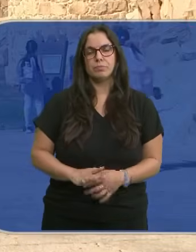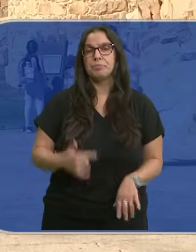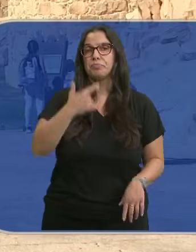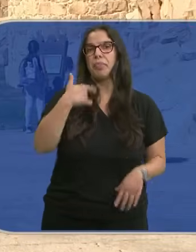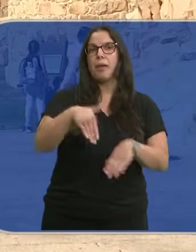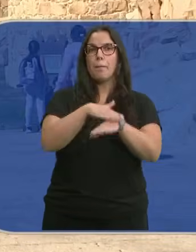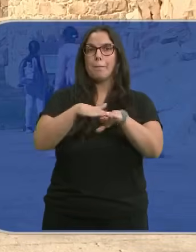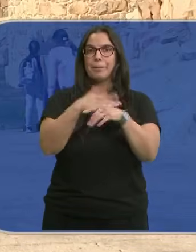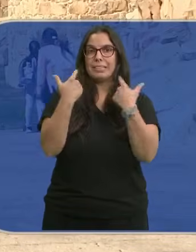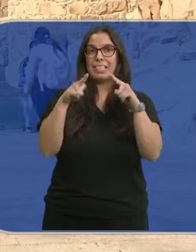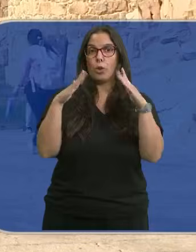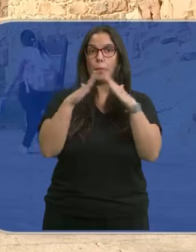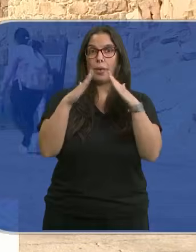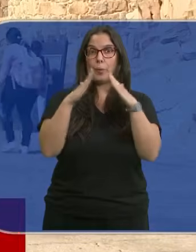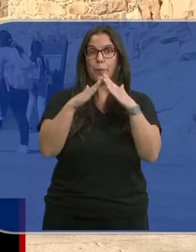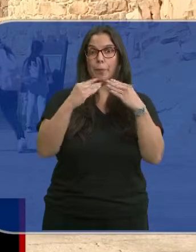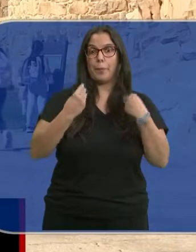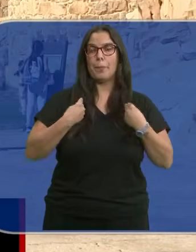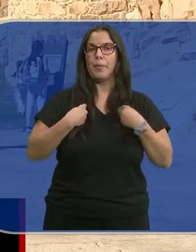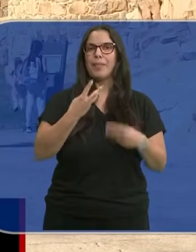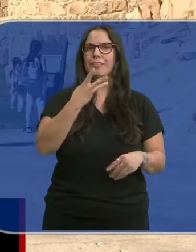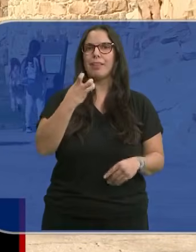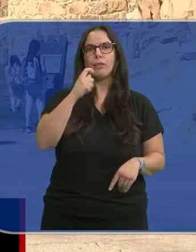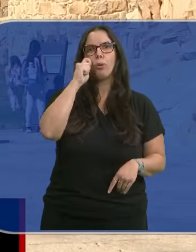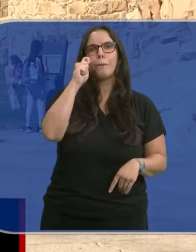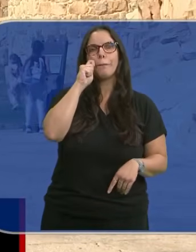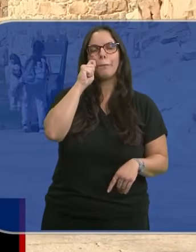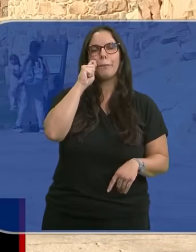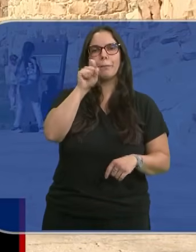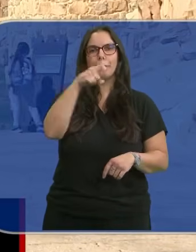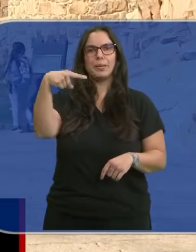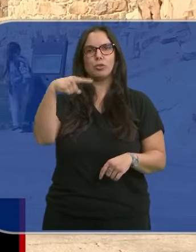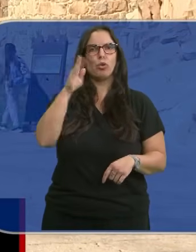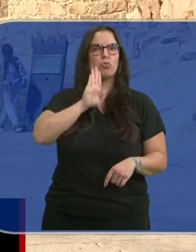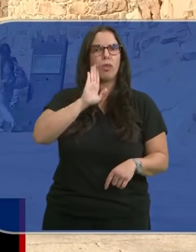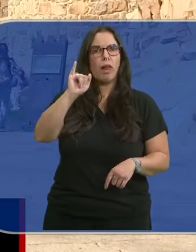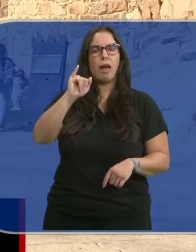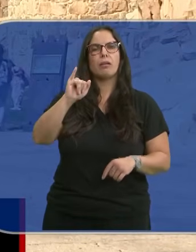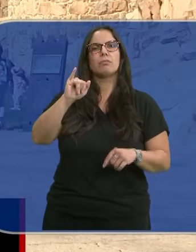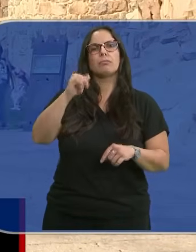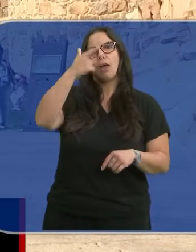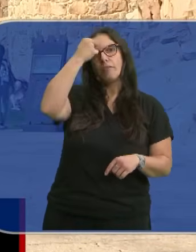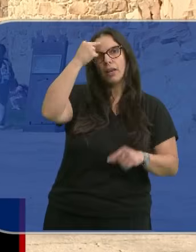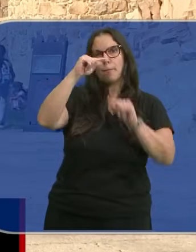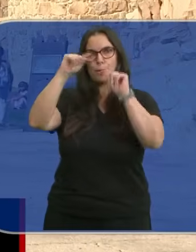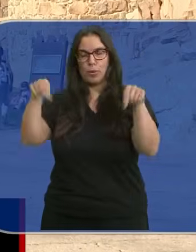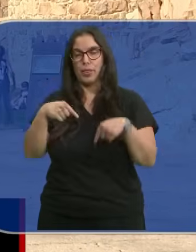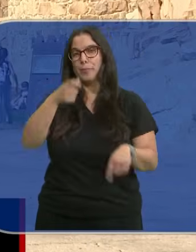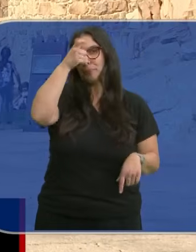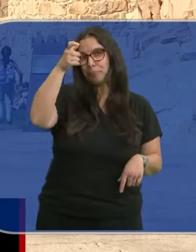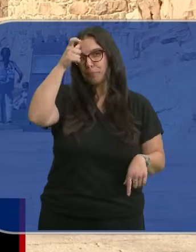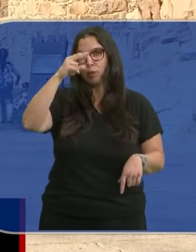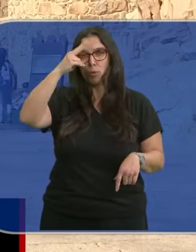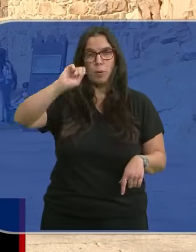Según el Ministerio de Vivienda, son 300 los pisos turísticos ilegales que hay en Ávila y en la provincia. Las localidades donde más